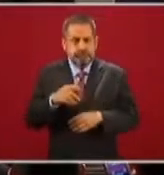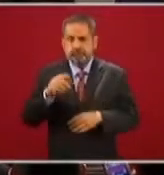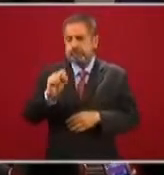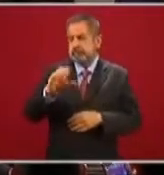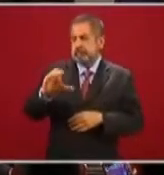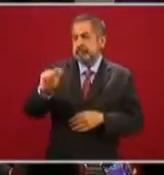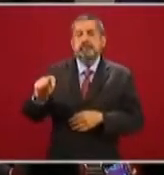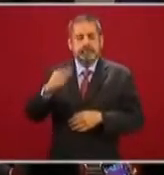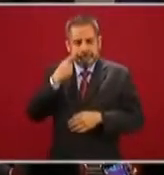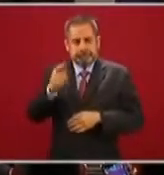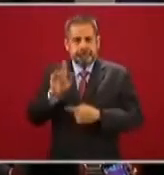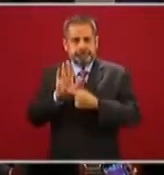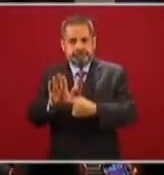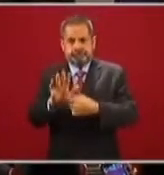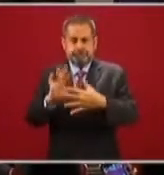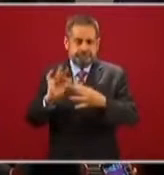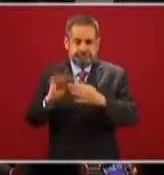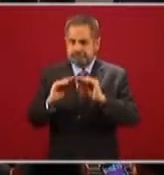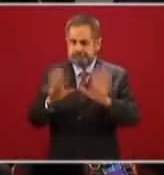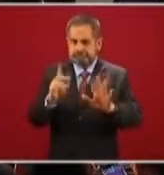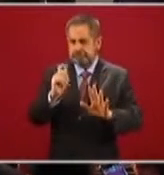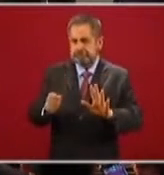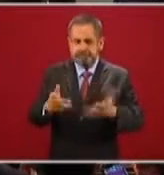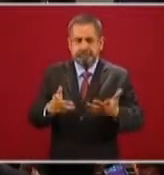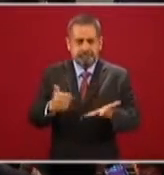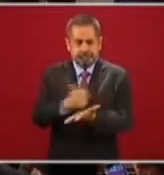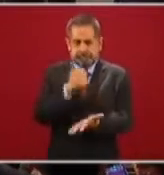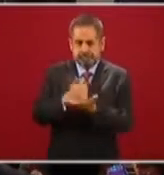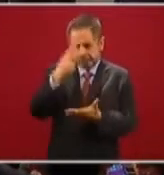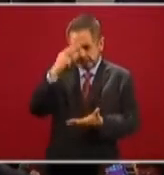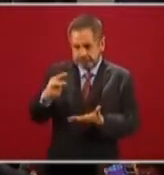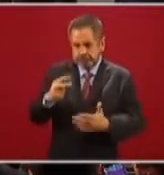Comunicaciones y Transportes y de la Ciudad de México,